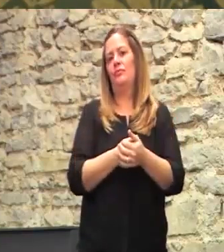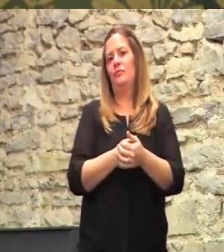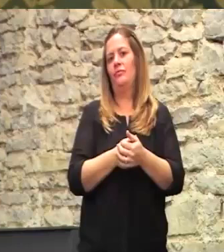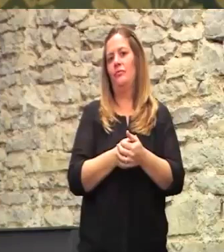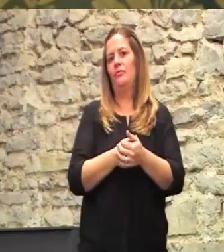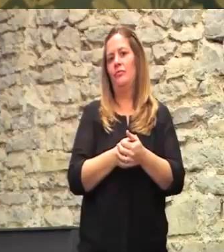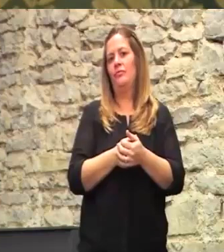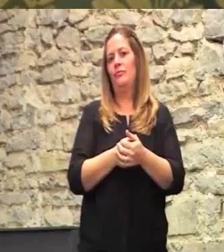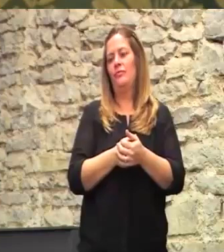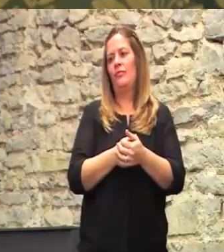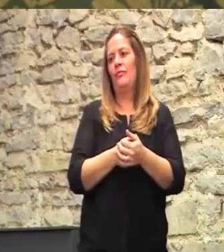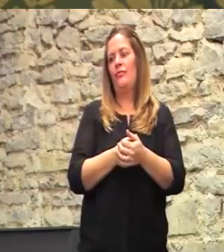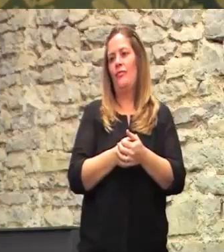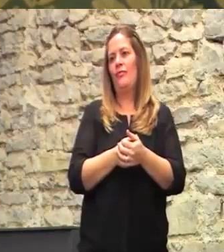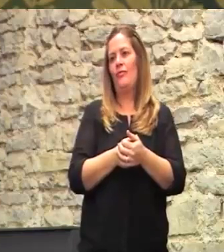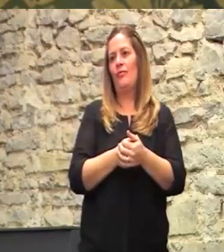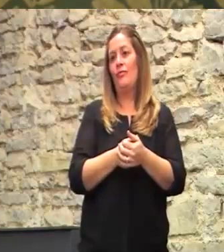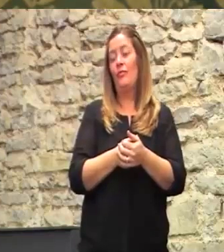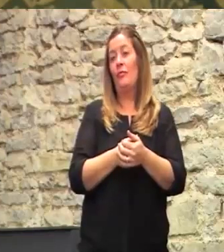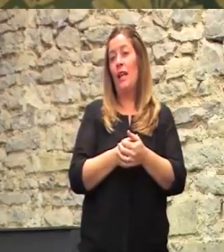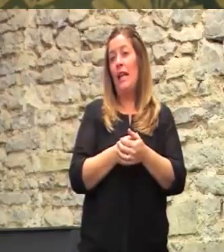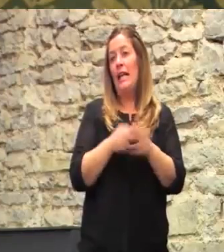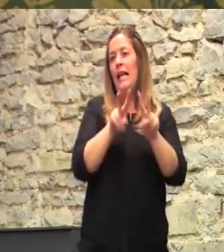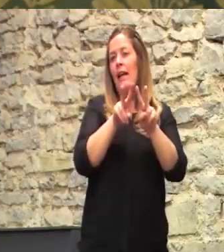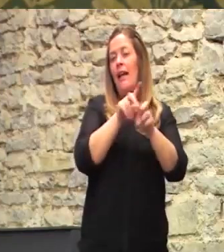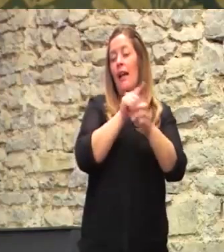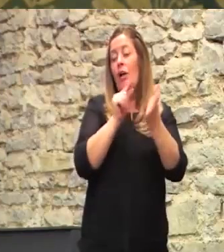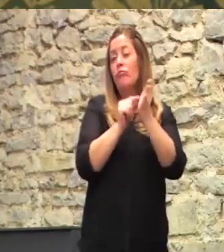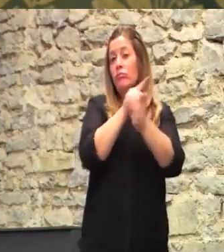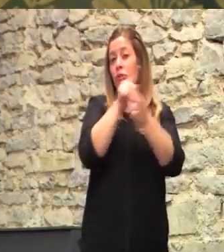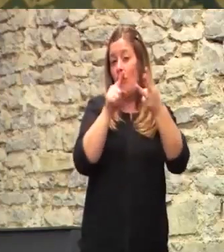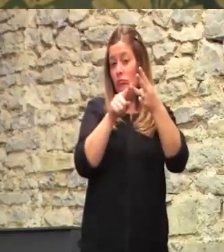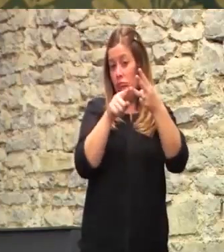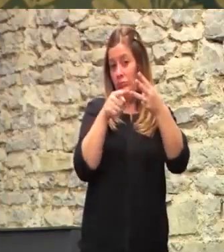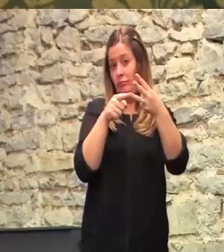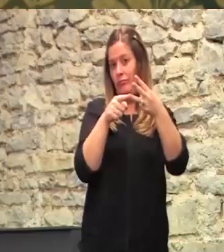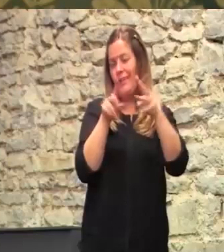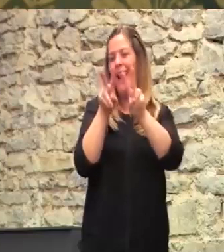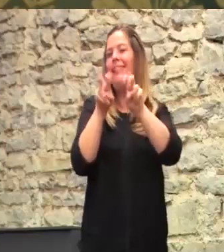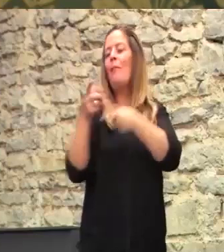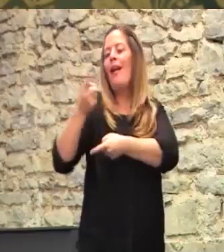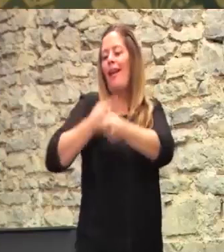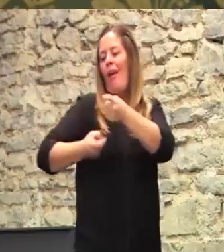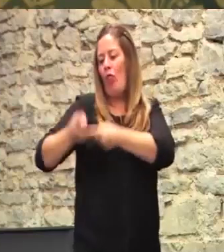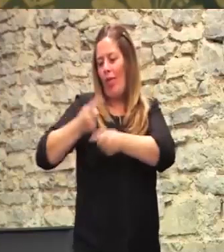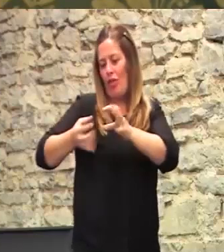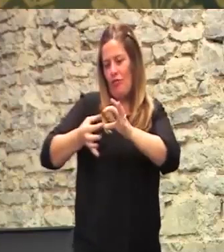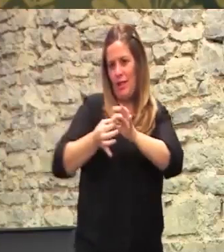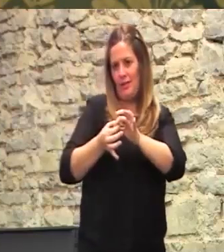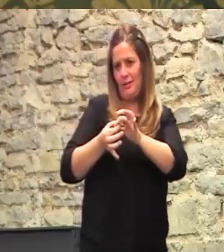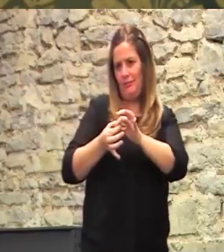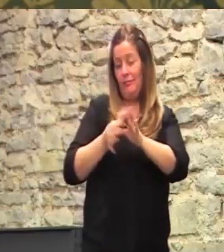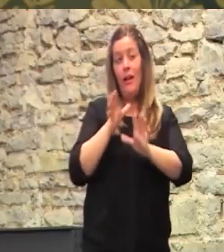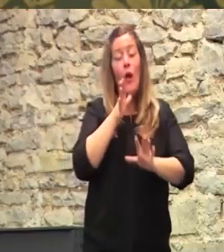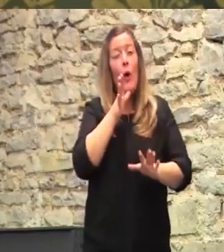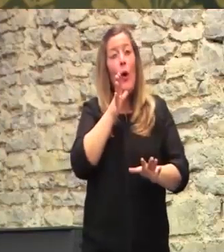qué tiene que ver con el tema de las negociaciones porque resulta que yo me